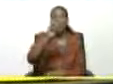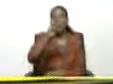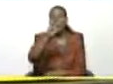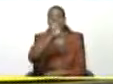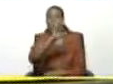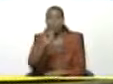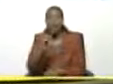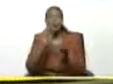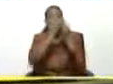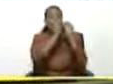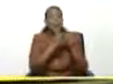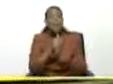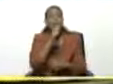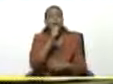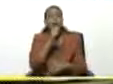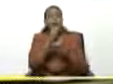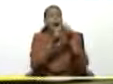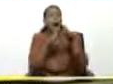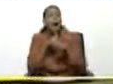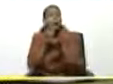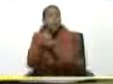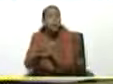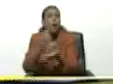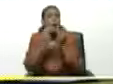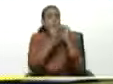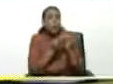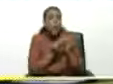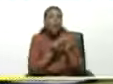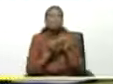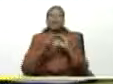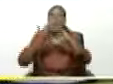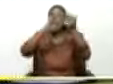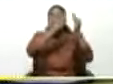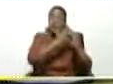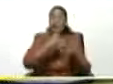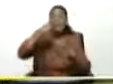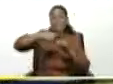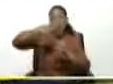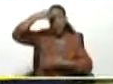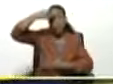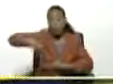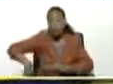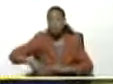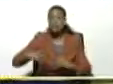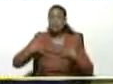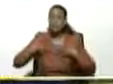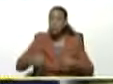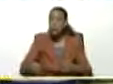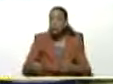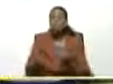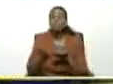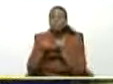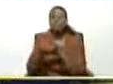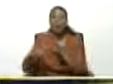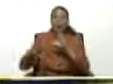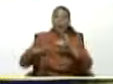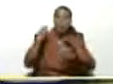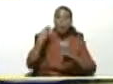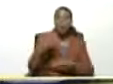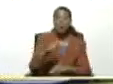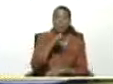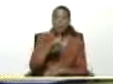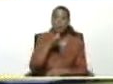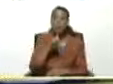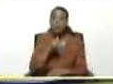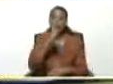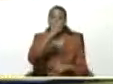recuperado Por quién por las brigadas comunitarias militares de salud nos llegó el reporte en el 1 por 10 del